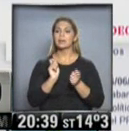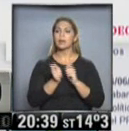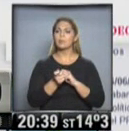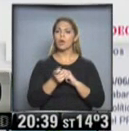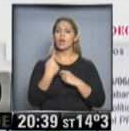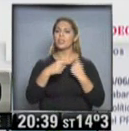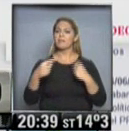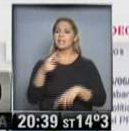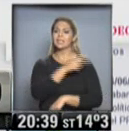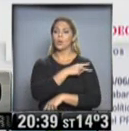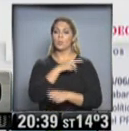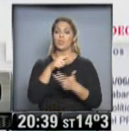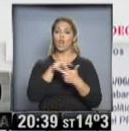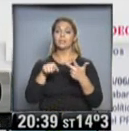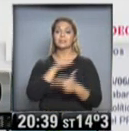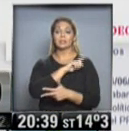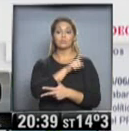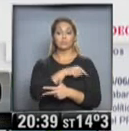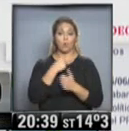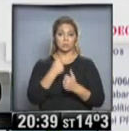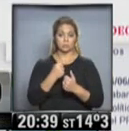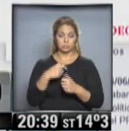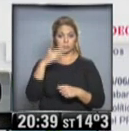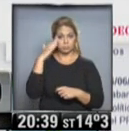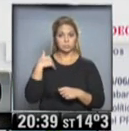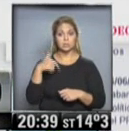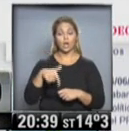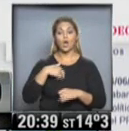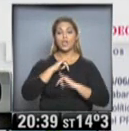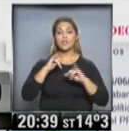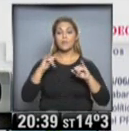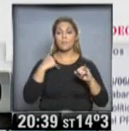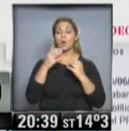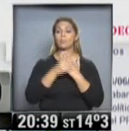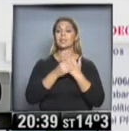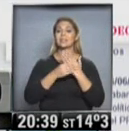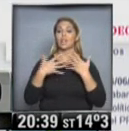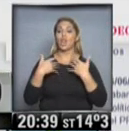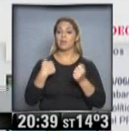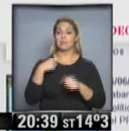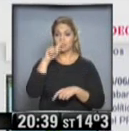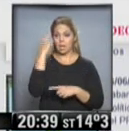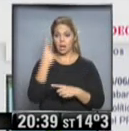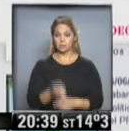a los jefes de las tres Fuerzas Armadas, según lo informó el Ministerio de Defensa de la Nación.